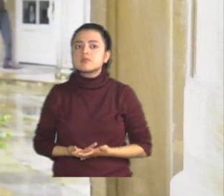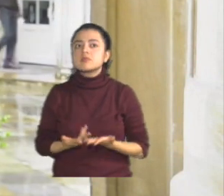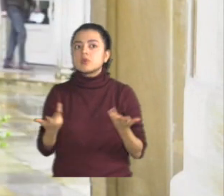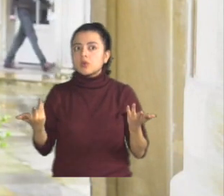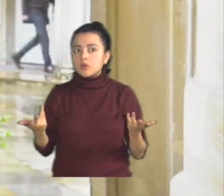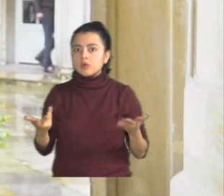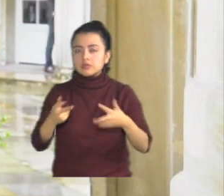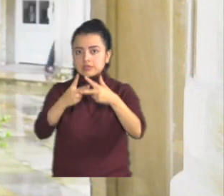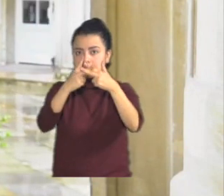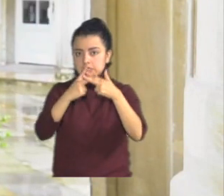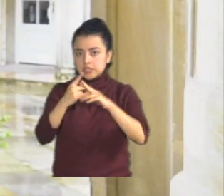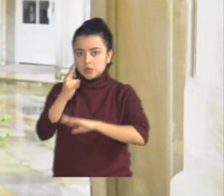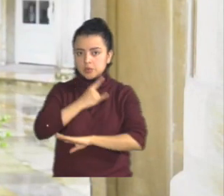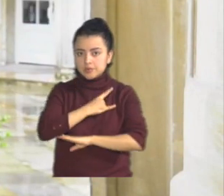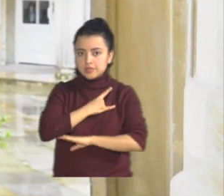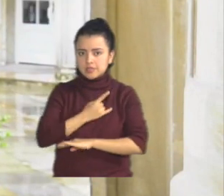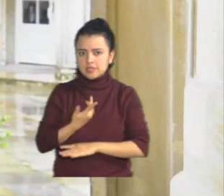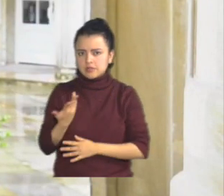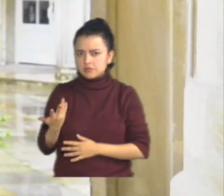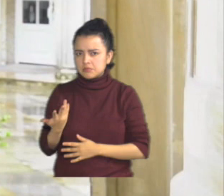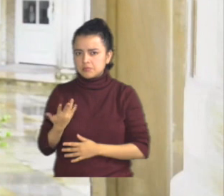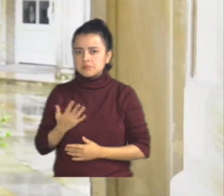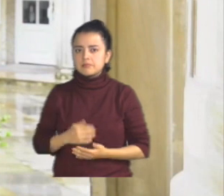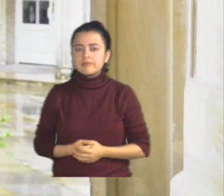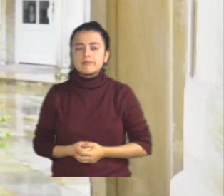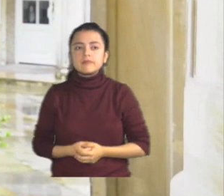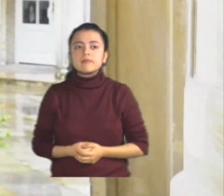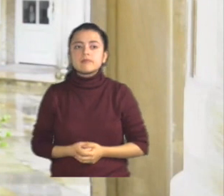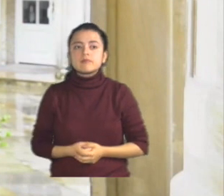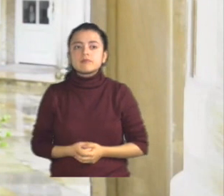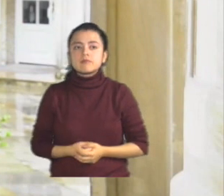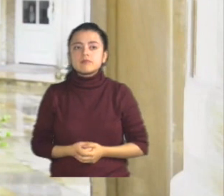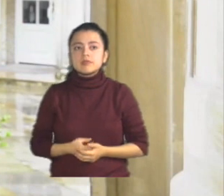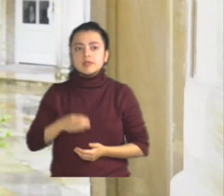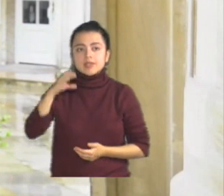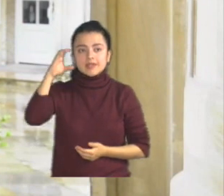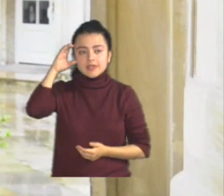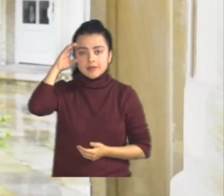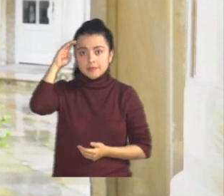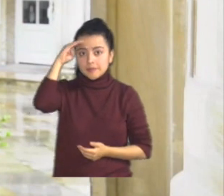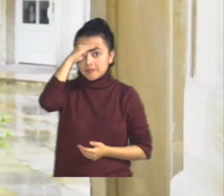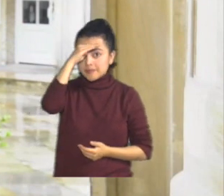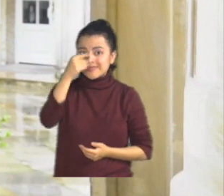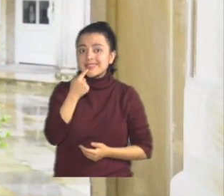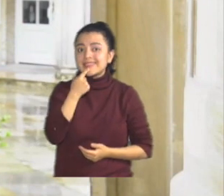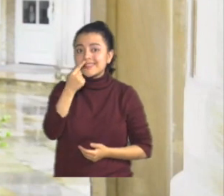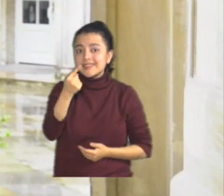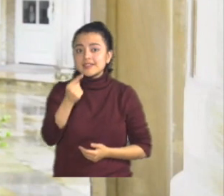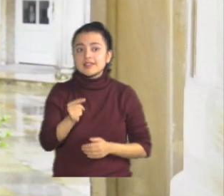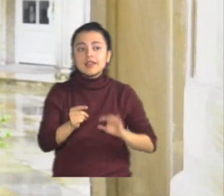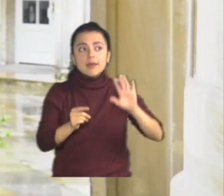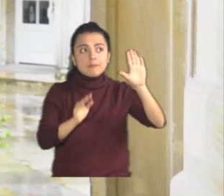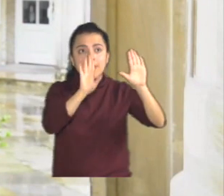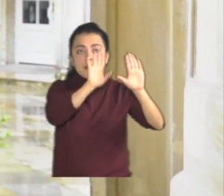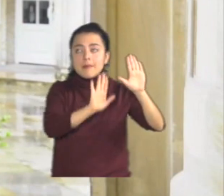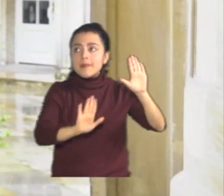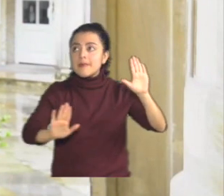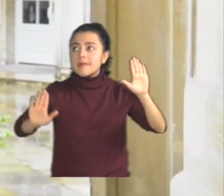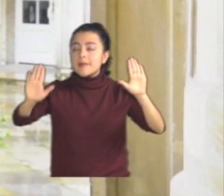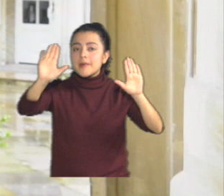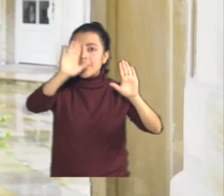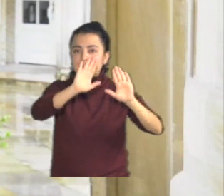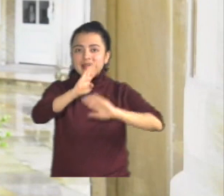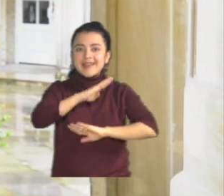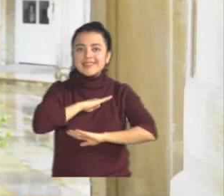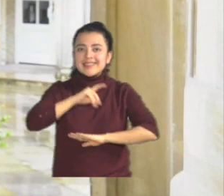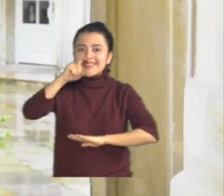universitarios. Cabe recordar que el presidente electo le ha pedido a los alcaldes del país que tengan listos terrenos para la construcción de